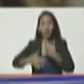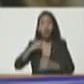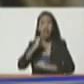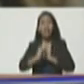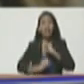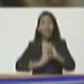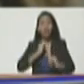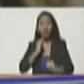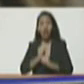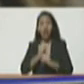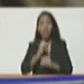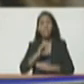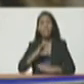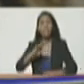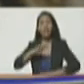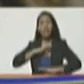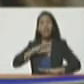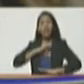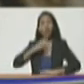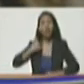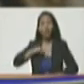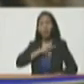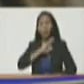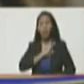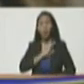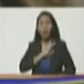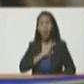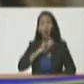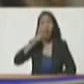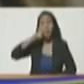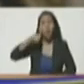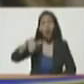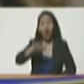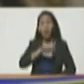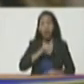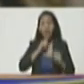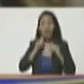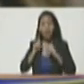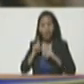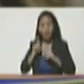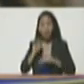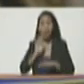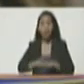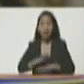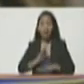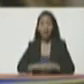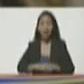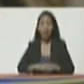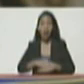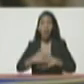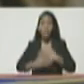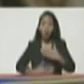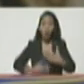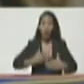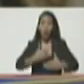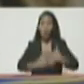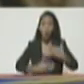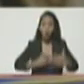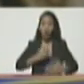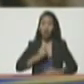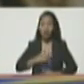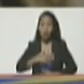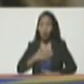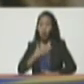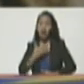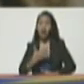en beneficio de nuestros pueblos, y así ocurrirá en la medida de nuestras posibilidades en